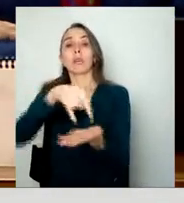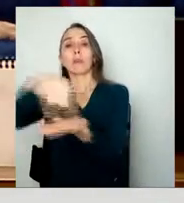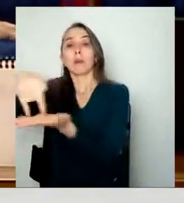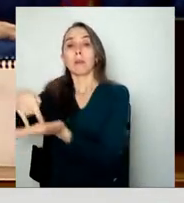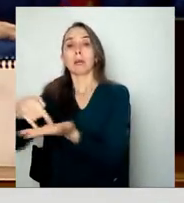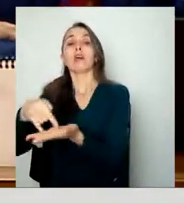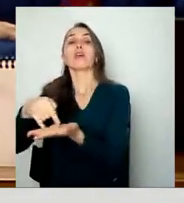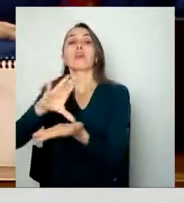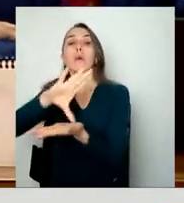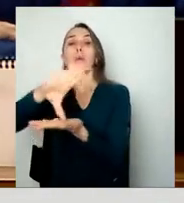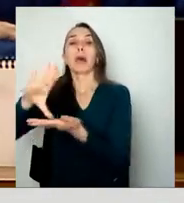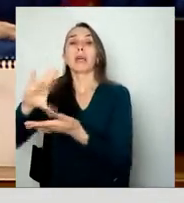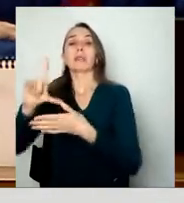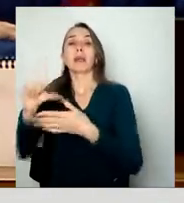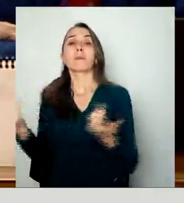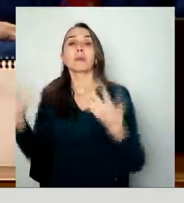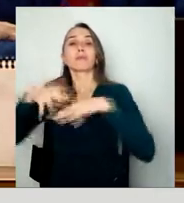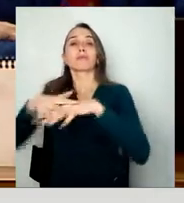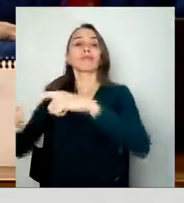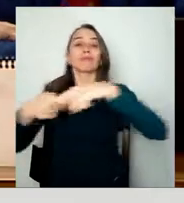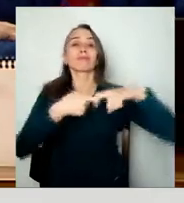e integración latinoamericana